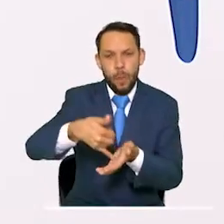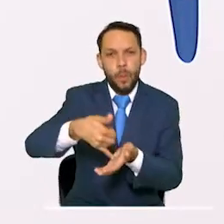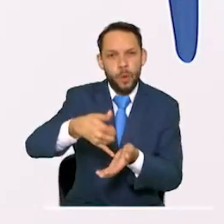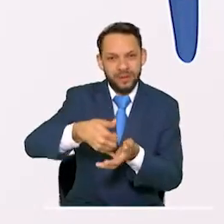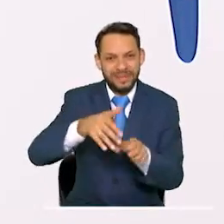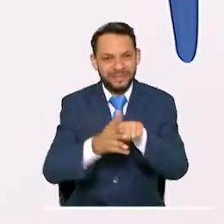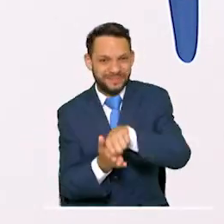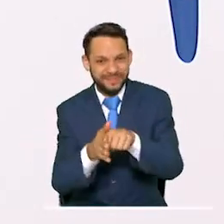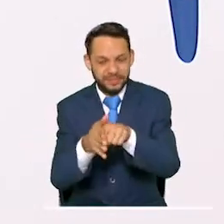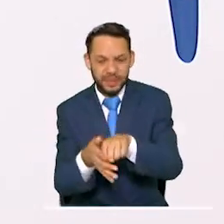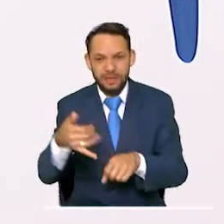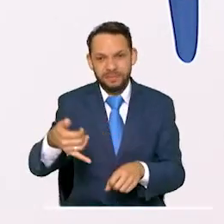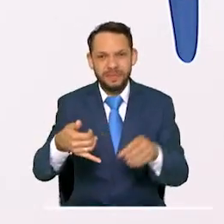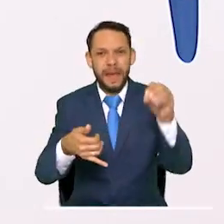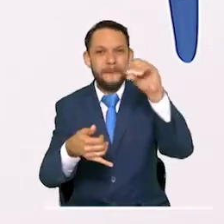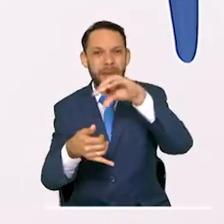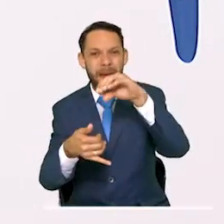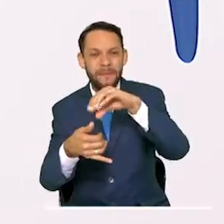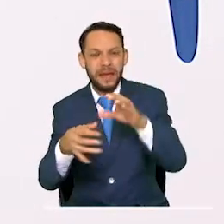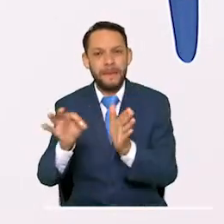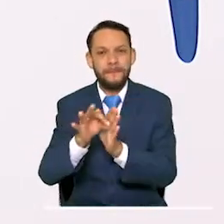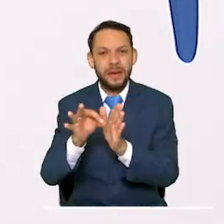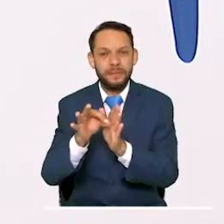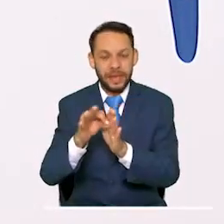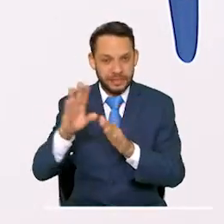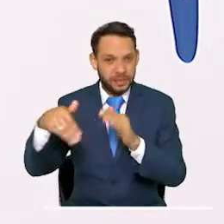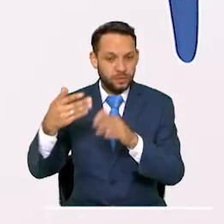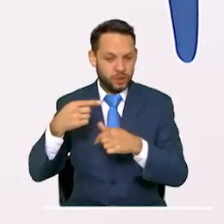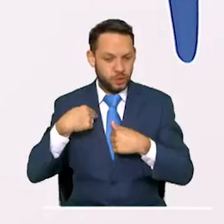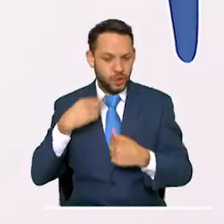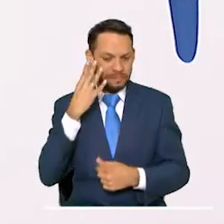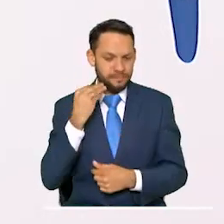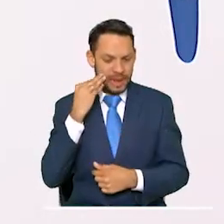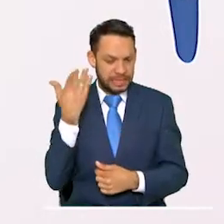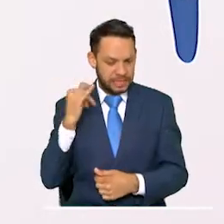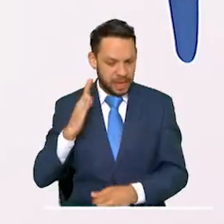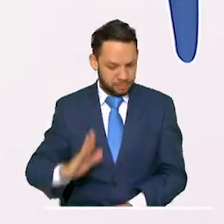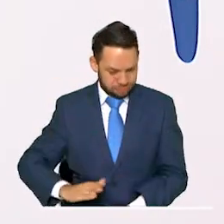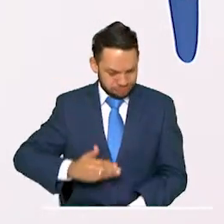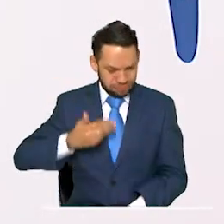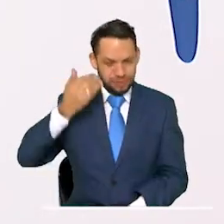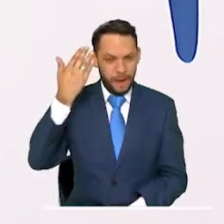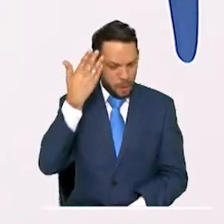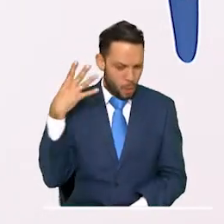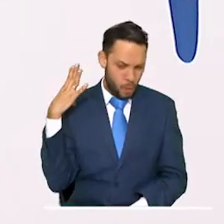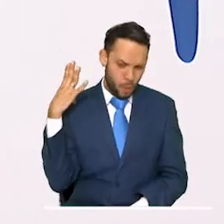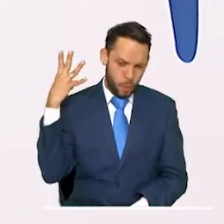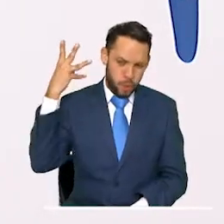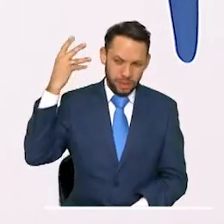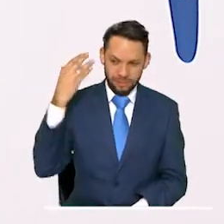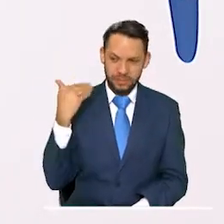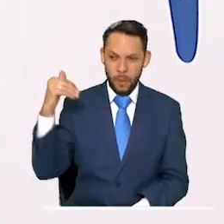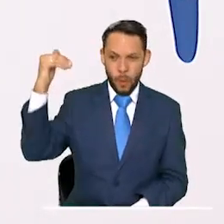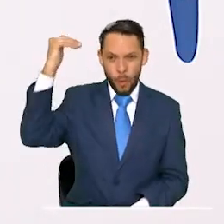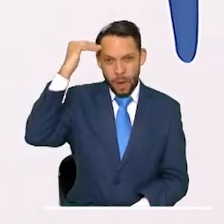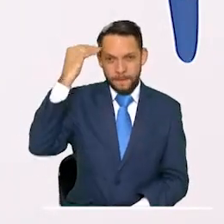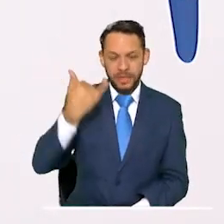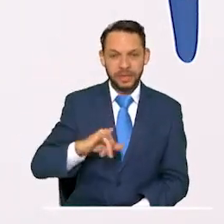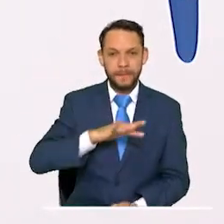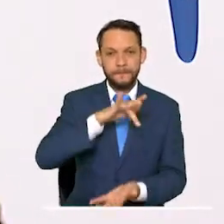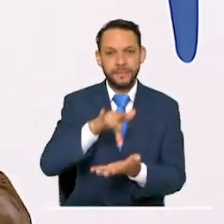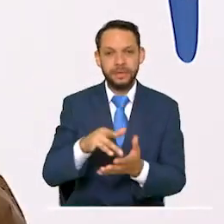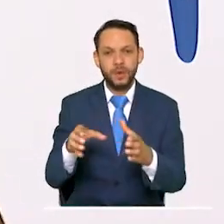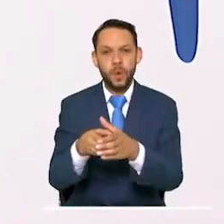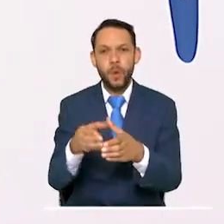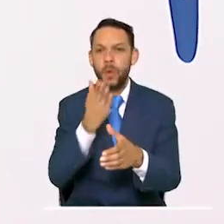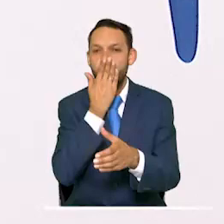Y después yo, cuando me fui a vivir con los indígenas, ya después de ser médico, yo veía que los indígenas